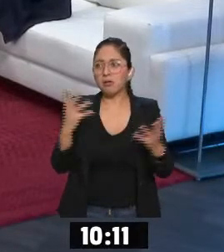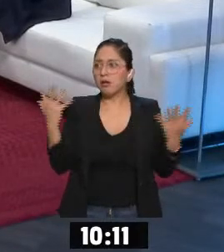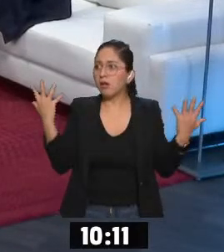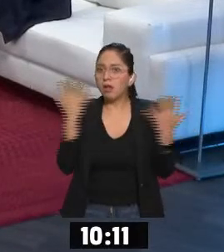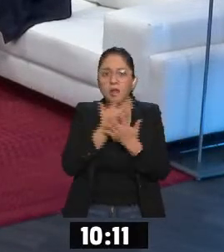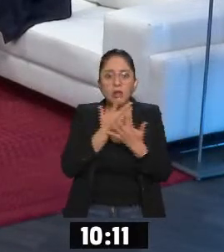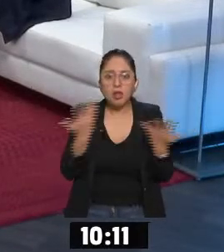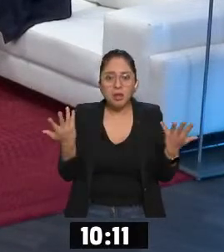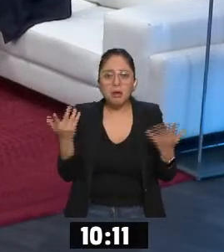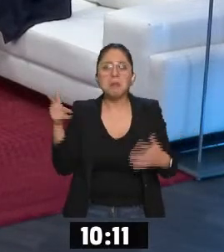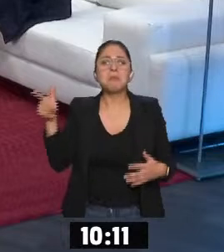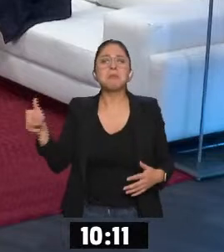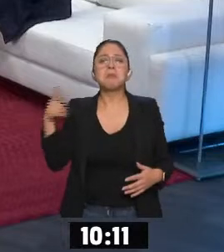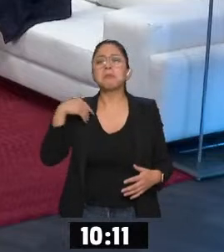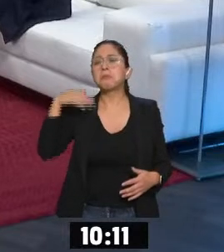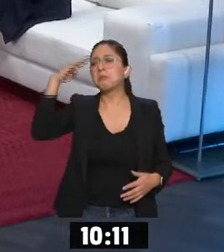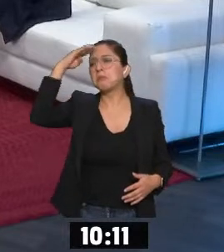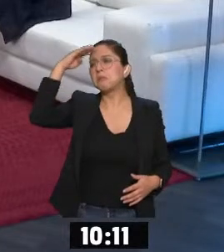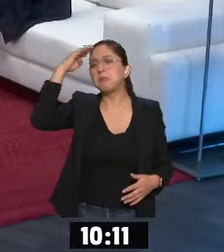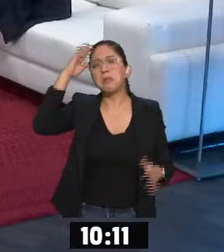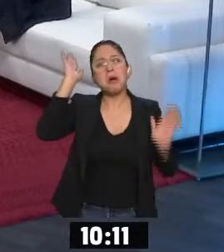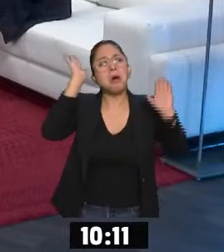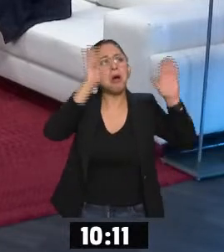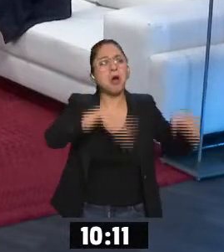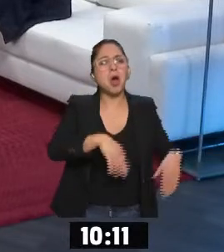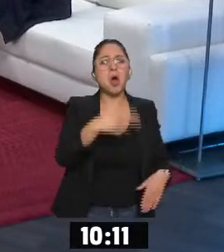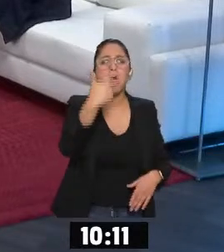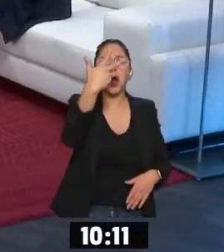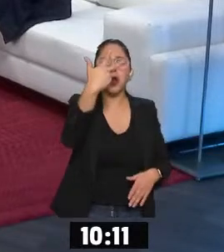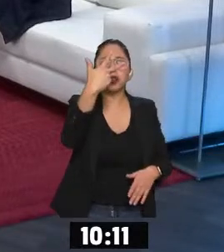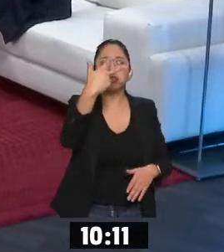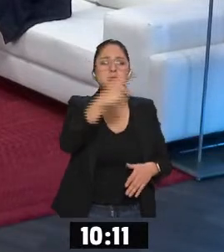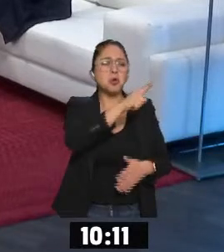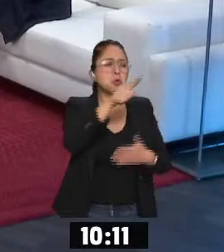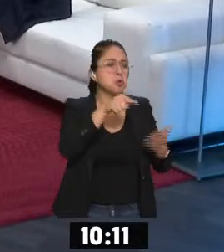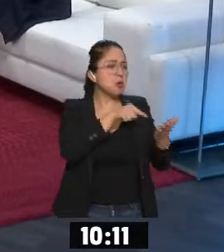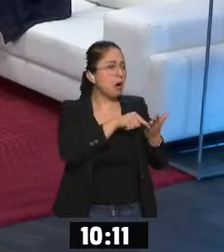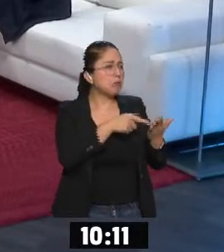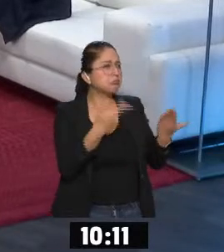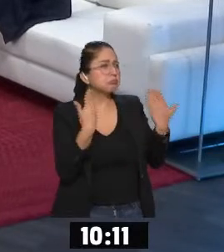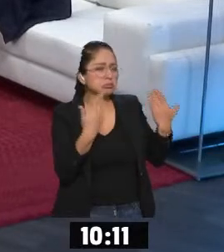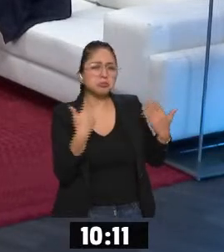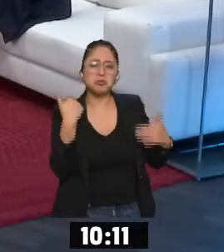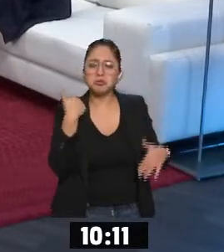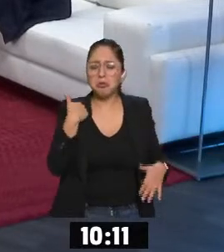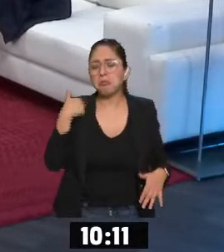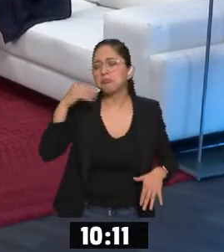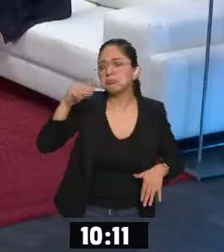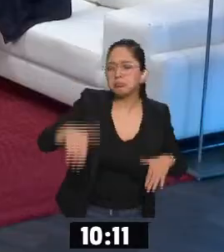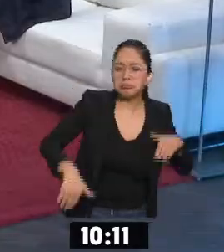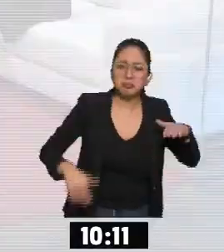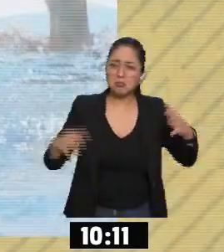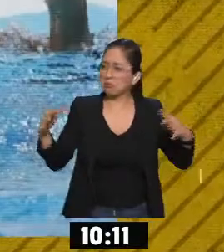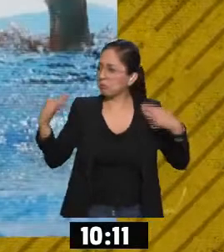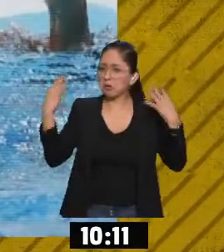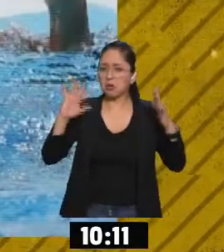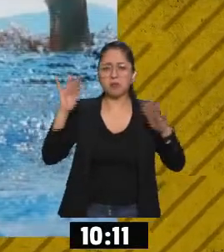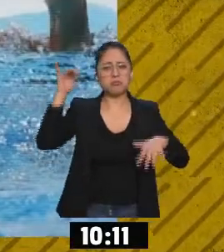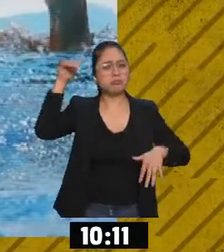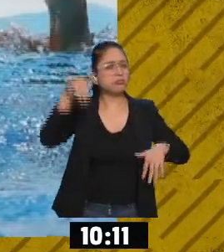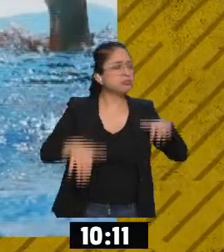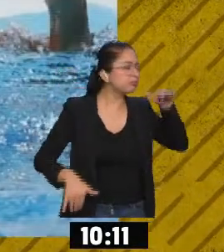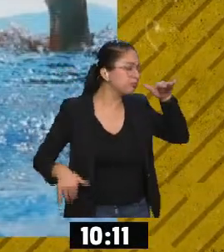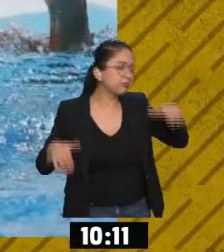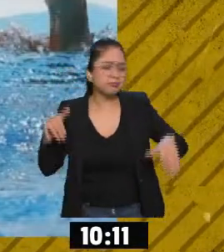sin estrés, sabiéndose uno de los 8 mejores del mundo. Que nadie esperaba gran Nadie espera nada de mí, voy con todo. Y ahí está.